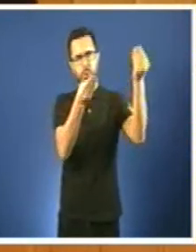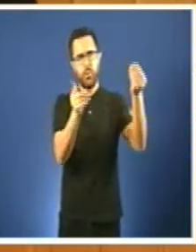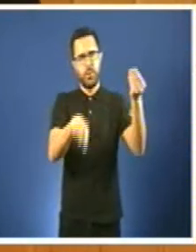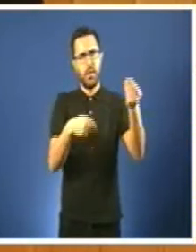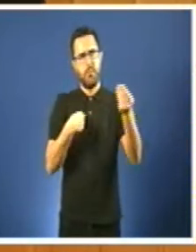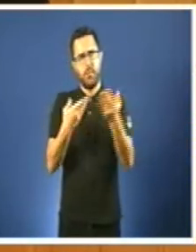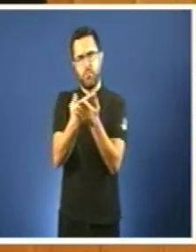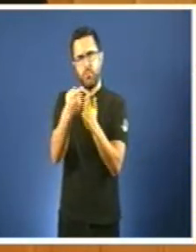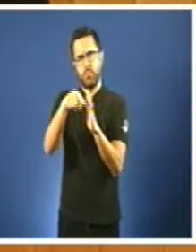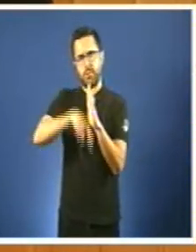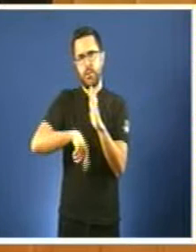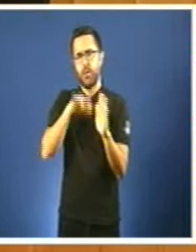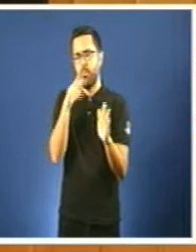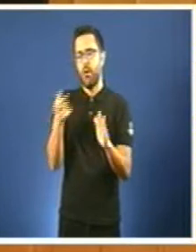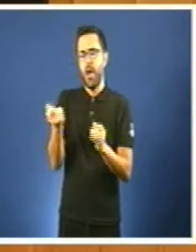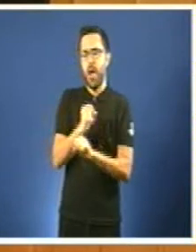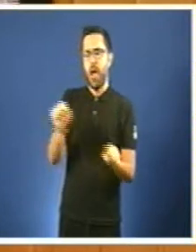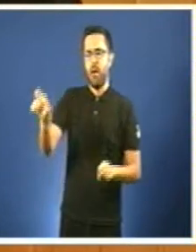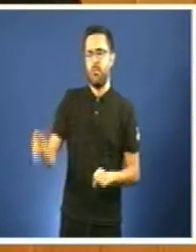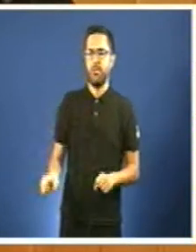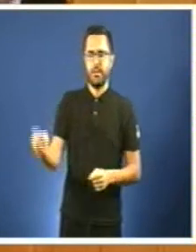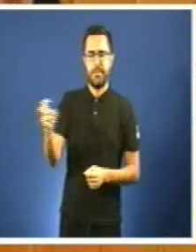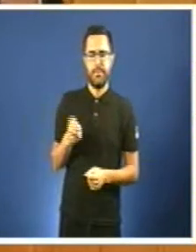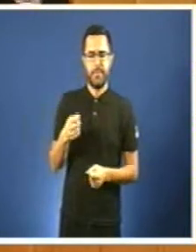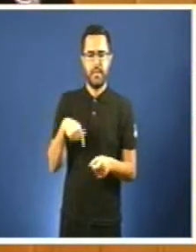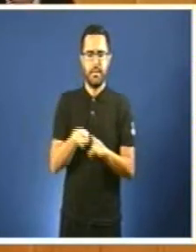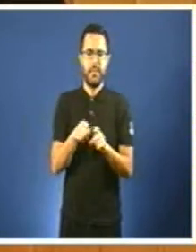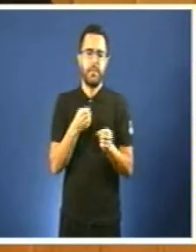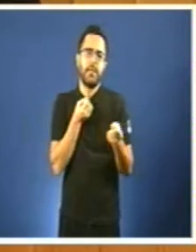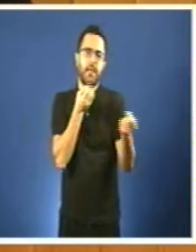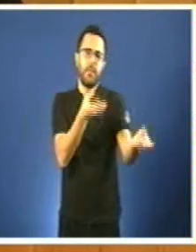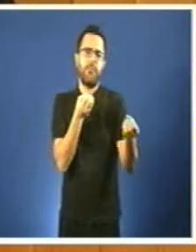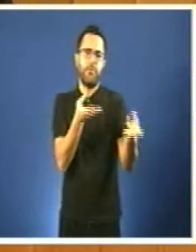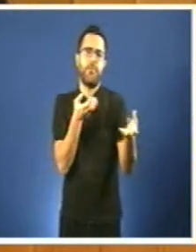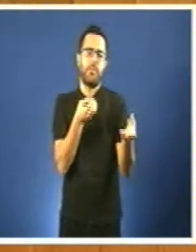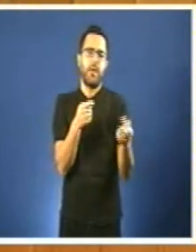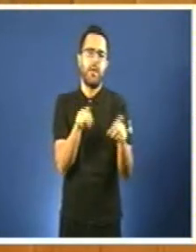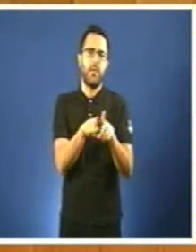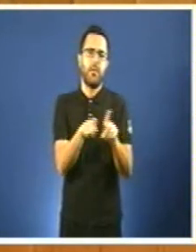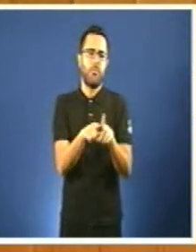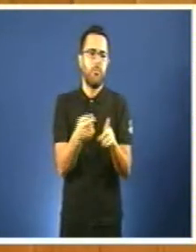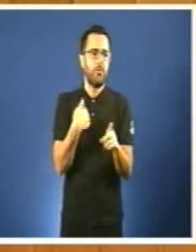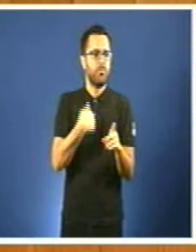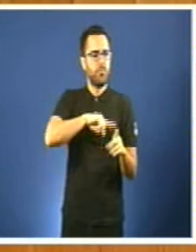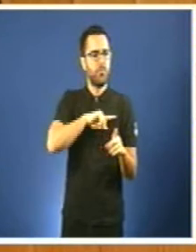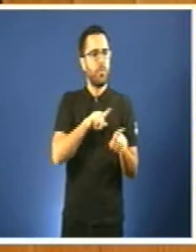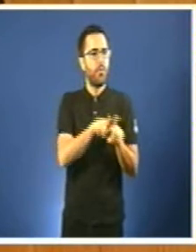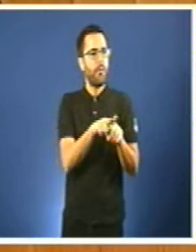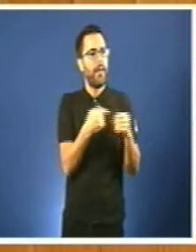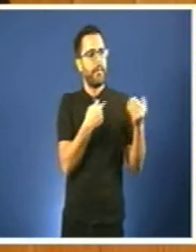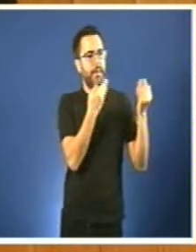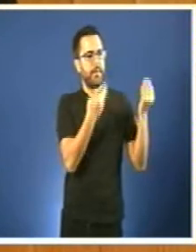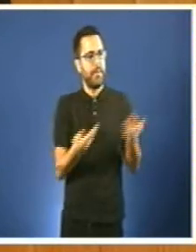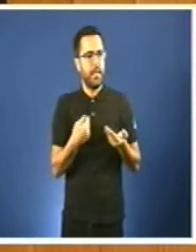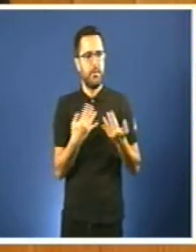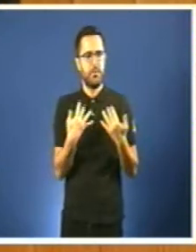que vostede viniese a este Parlamento a informar como se fósemos convidados de pedra, quero lembrarlle